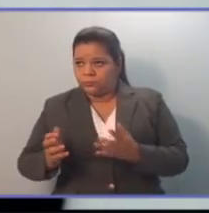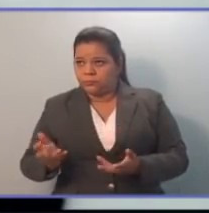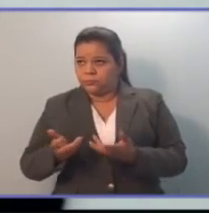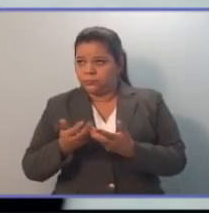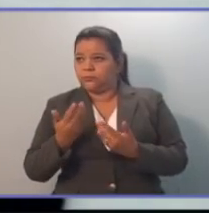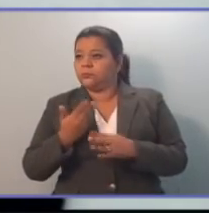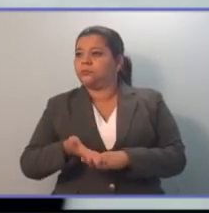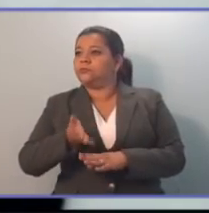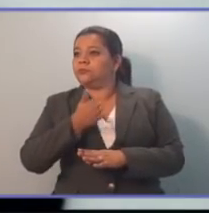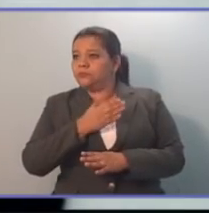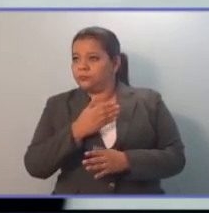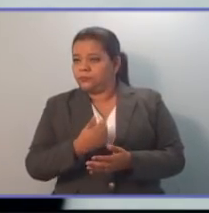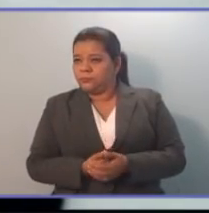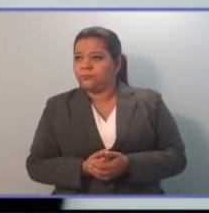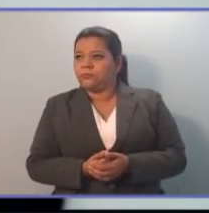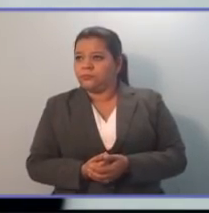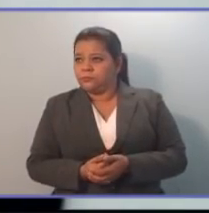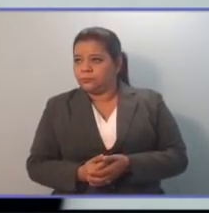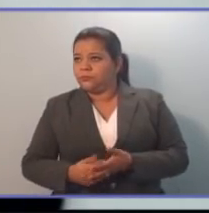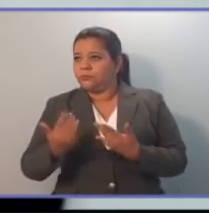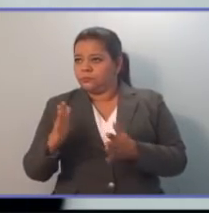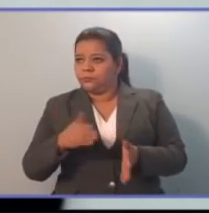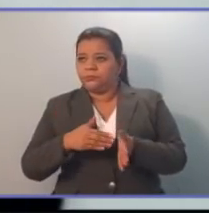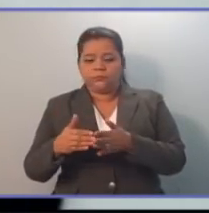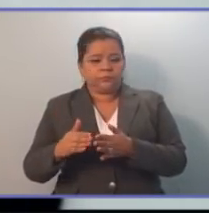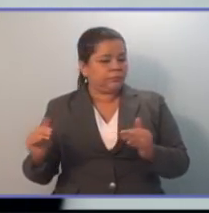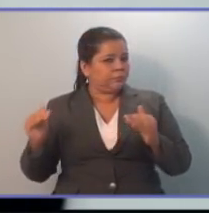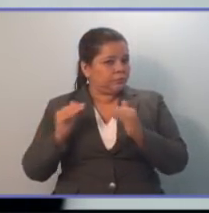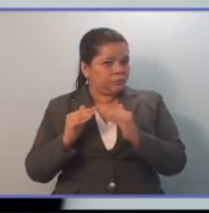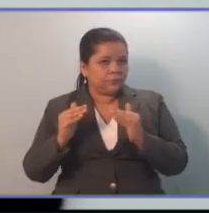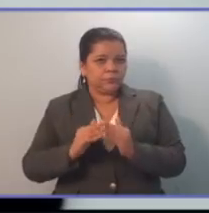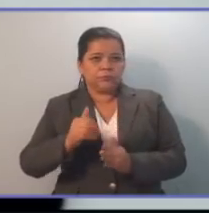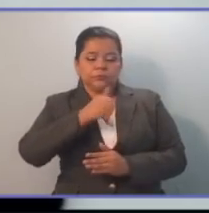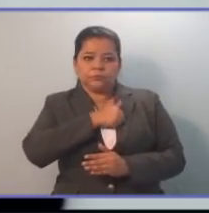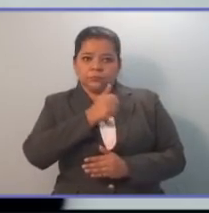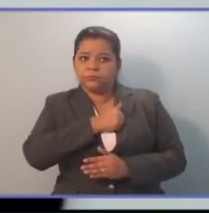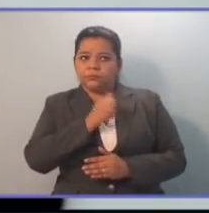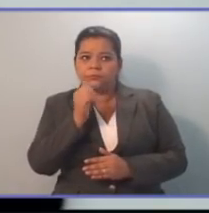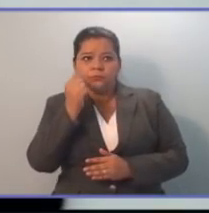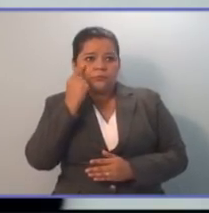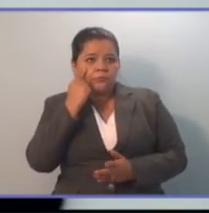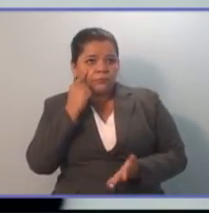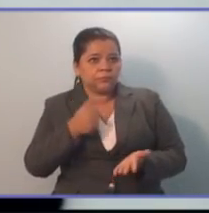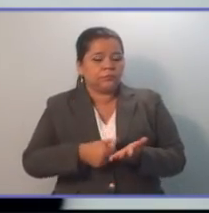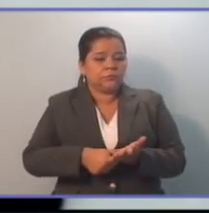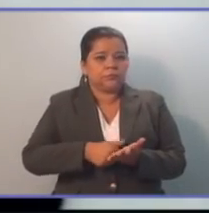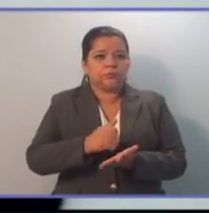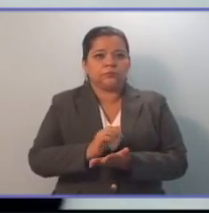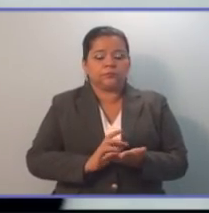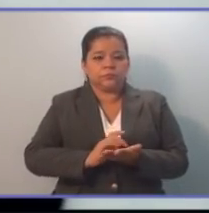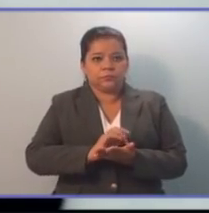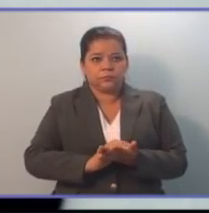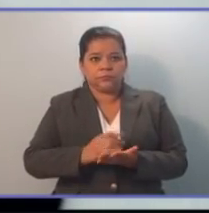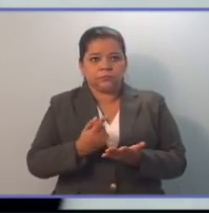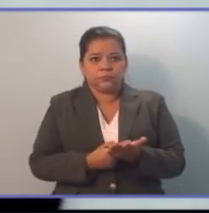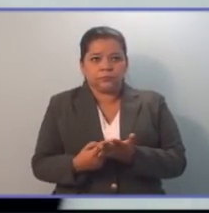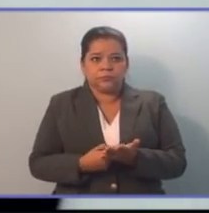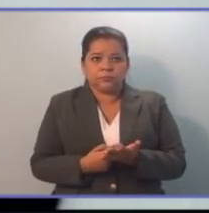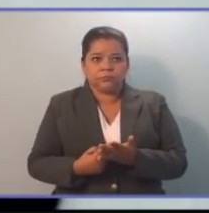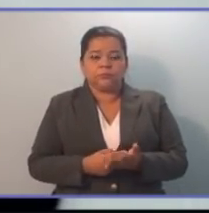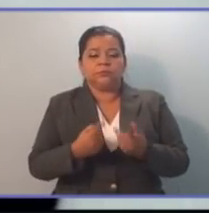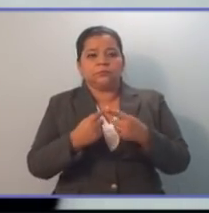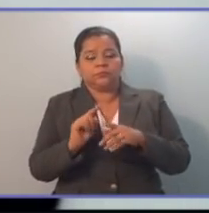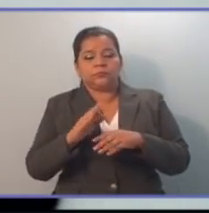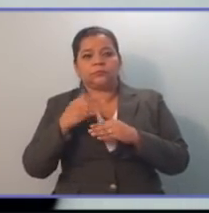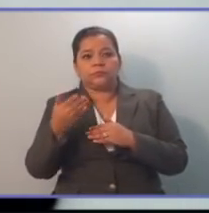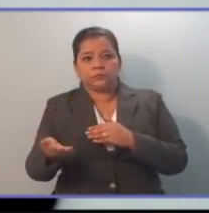fueron sus cimientos. Comienzo igual como auditora adscrita a tribunal y luego como